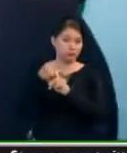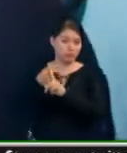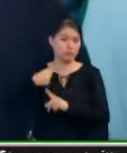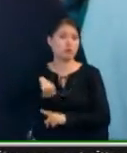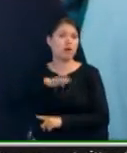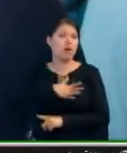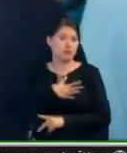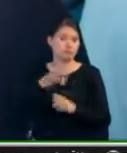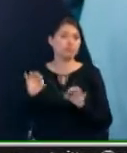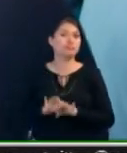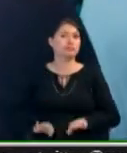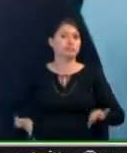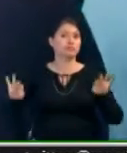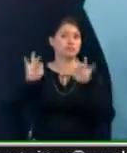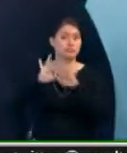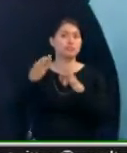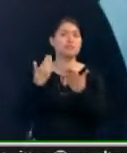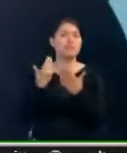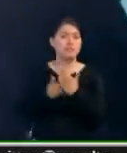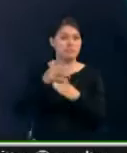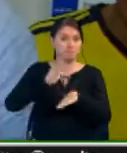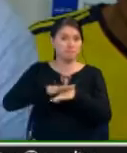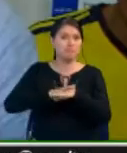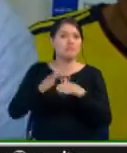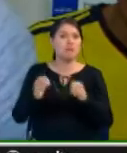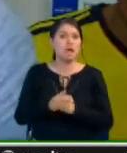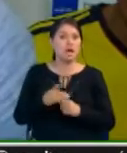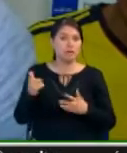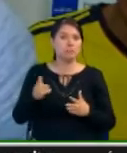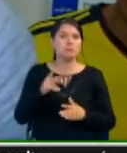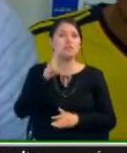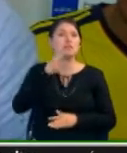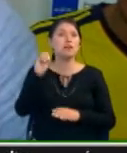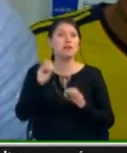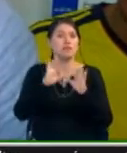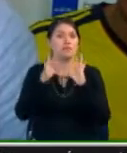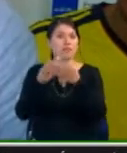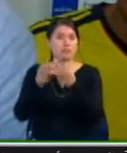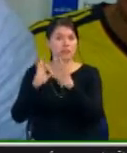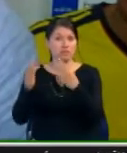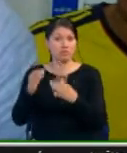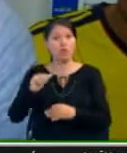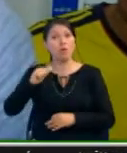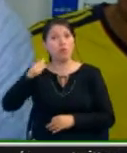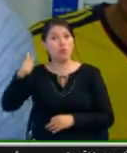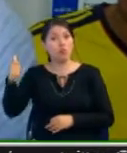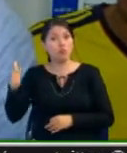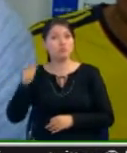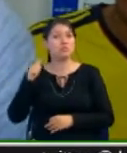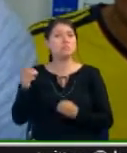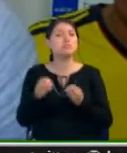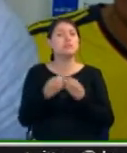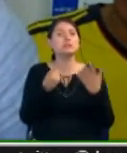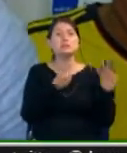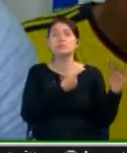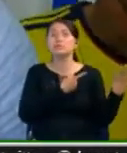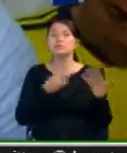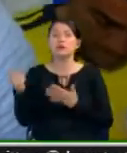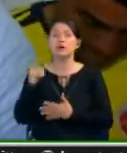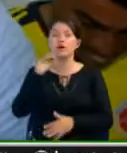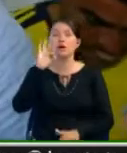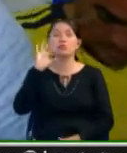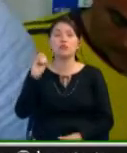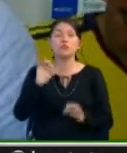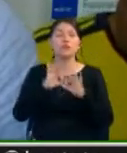ha logrado esta importante autorización para estas cerca de 20 familias. Los demás, que son más de